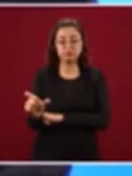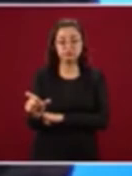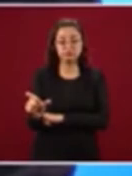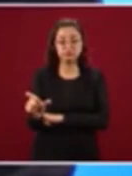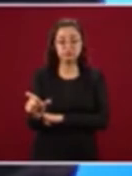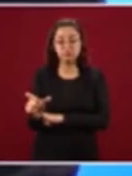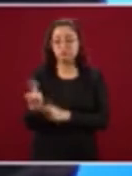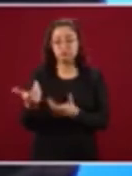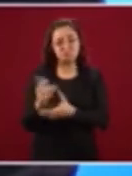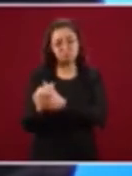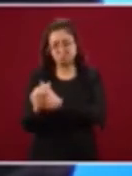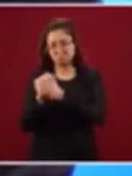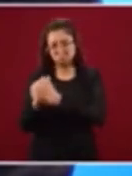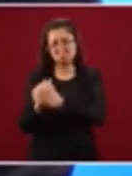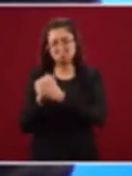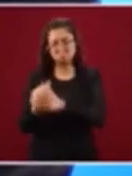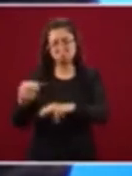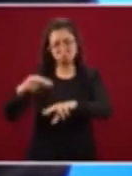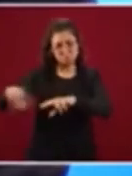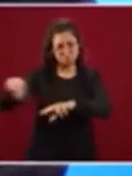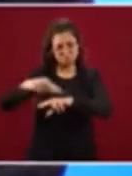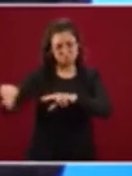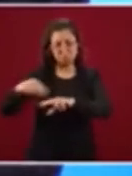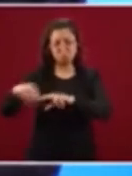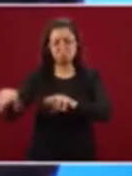cachitos, ¿sí? Para que se entienda,